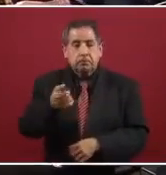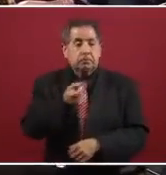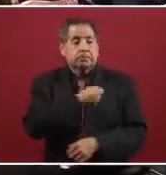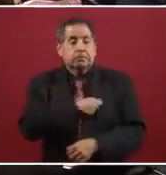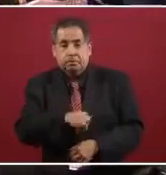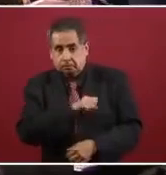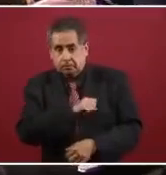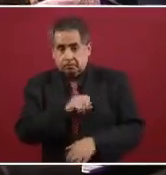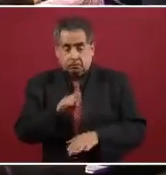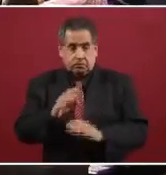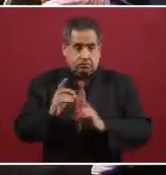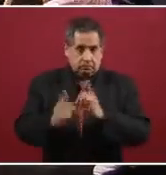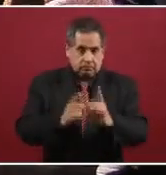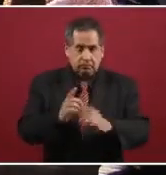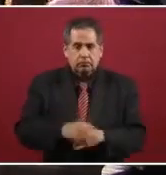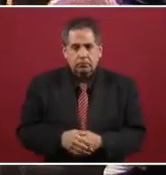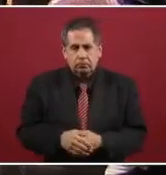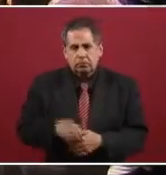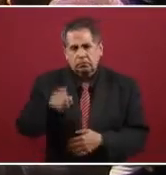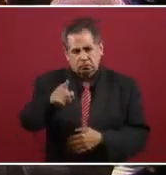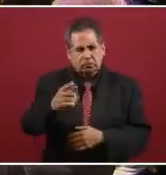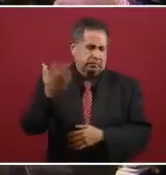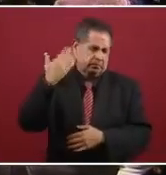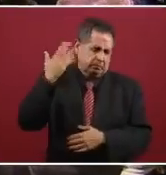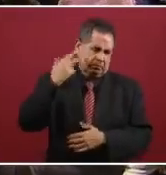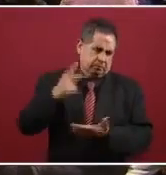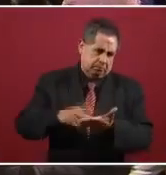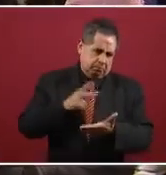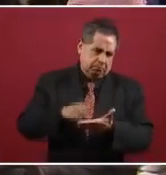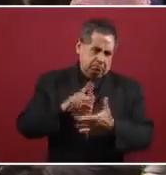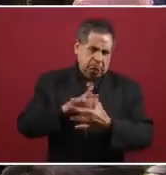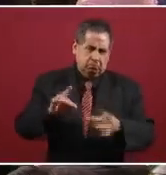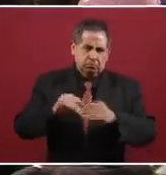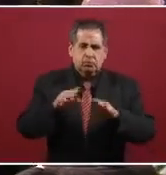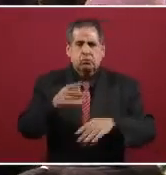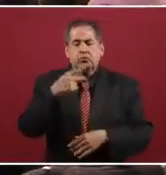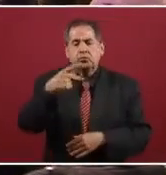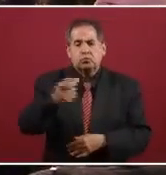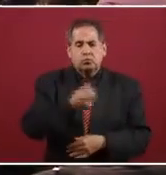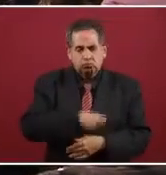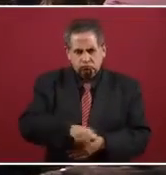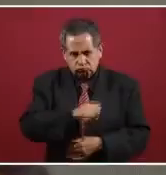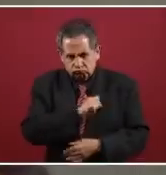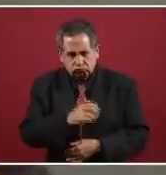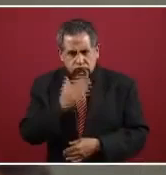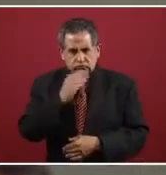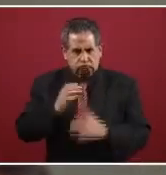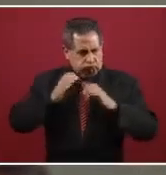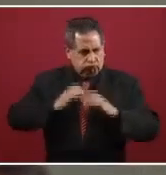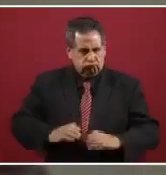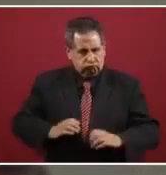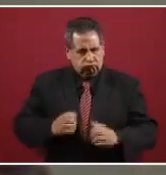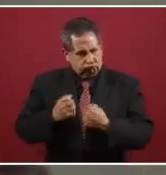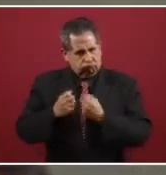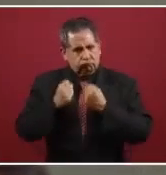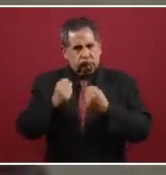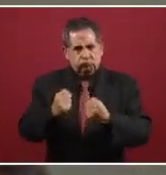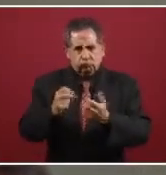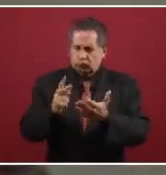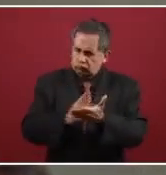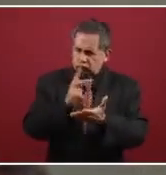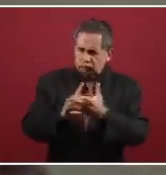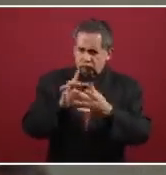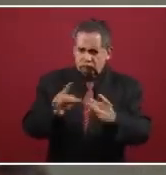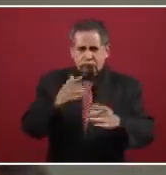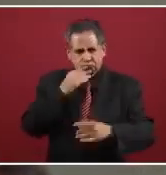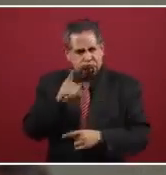en este momento, usted ya nos ha hablado en repetidas ocasiones de su estado de salud, de la condición en la que se encuentra, repite